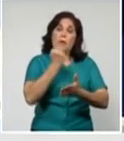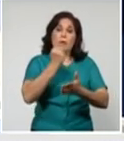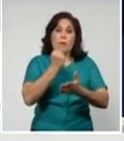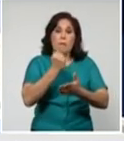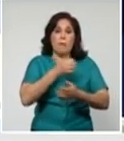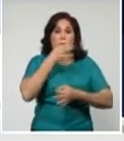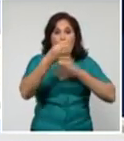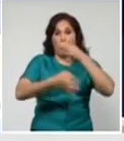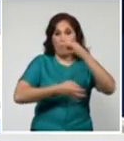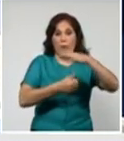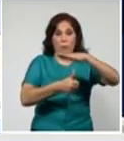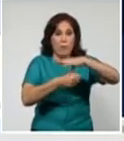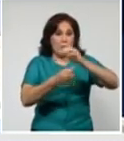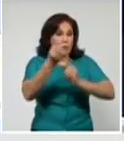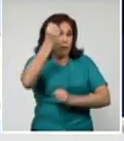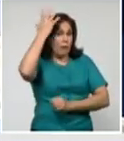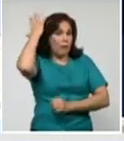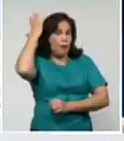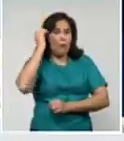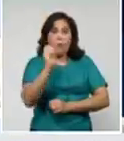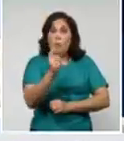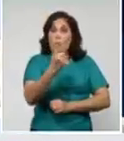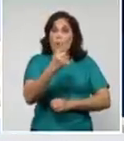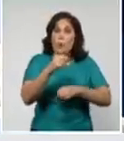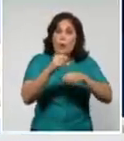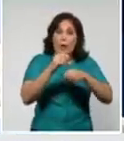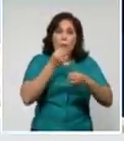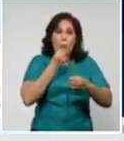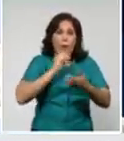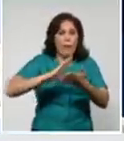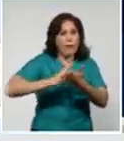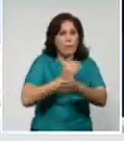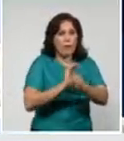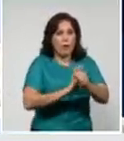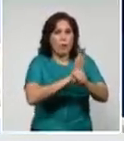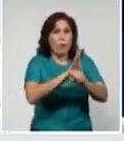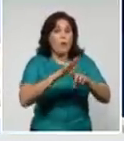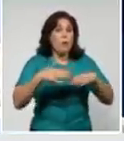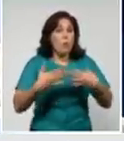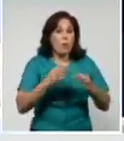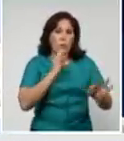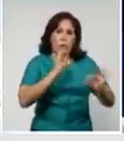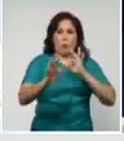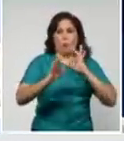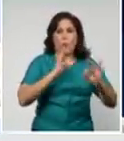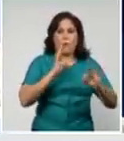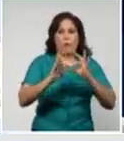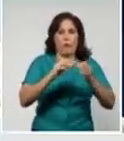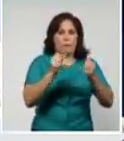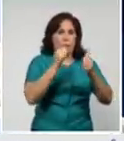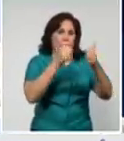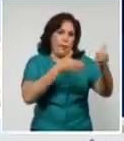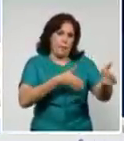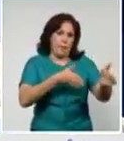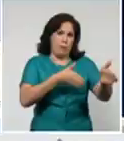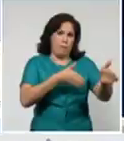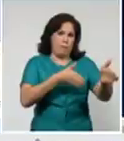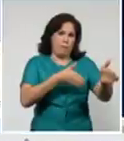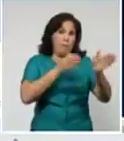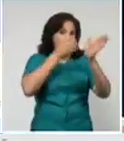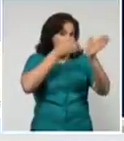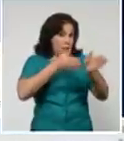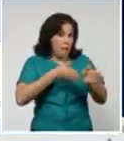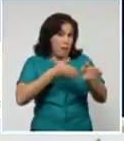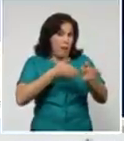nuestro presidente, la única vacuna que tenemos ahora es nuestro comportamiento. Y lo que